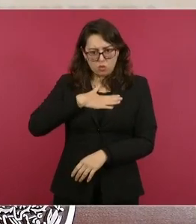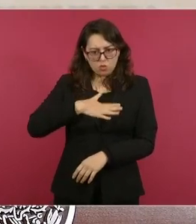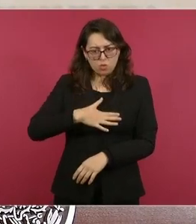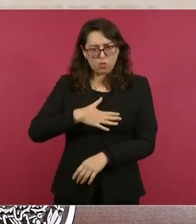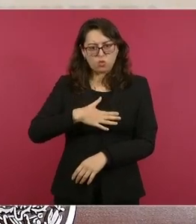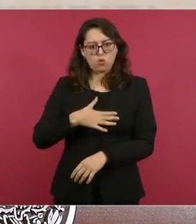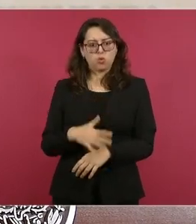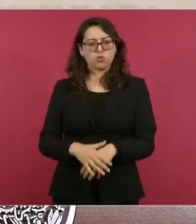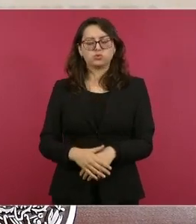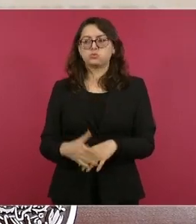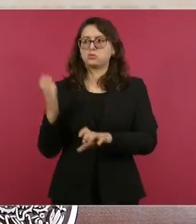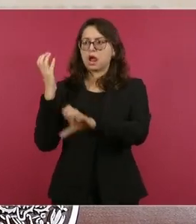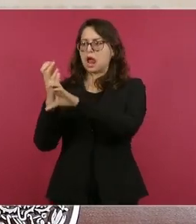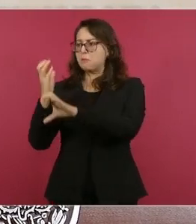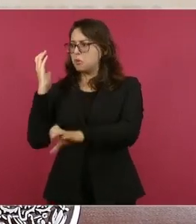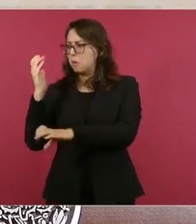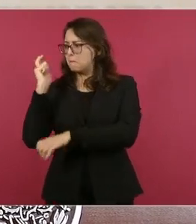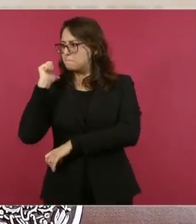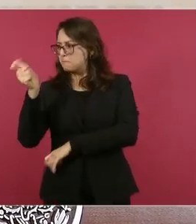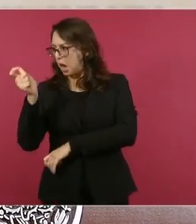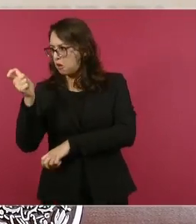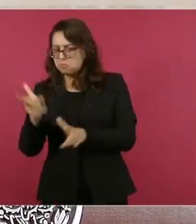el pasaje en autobús, por ejemplo.